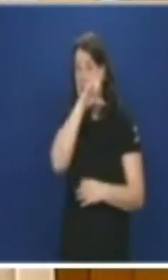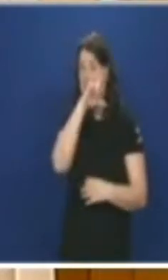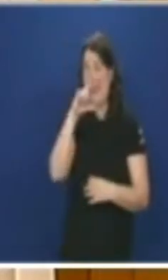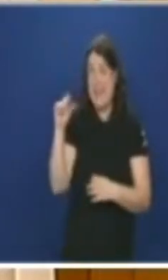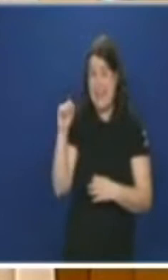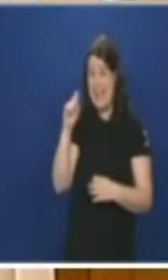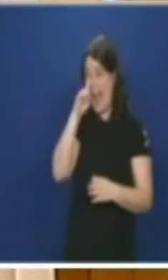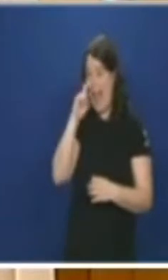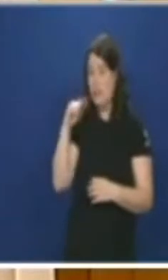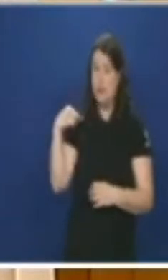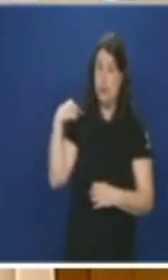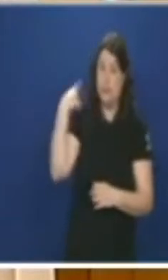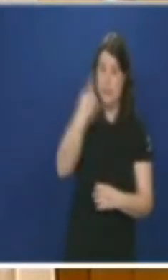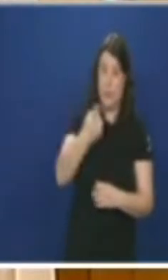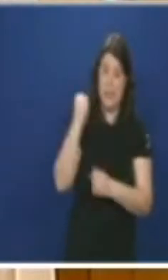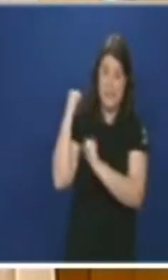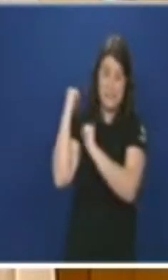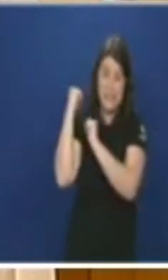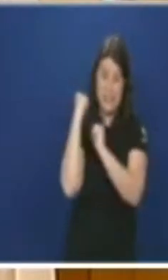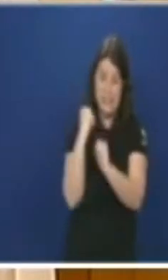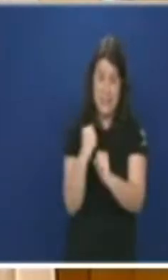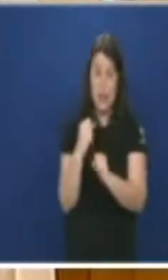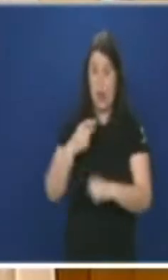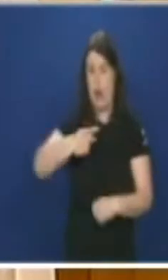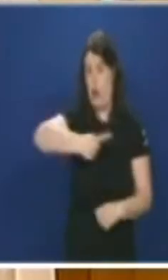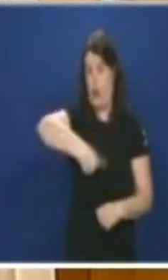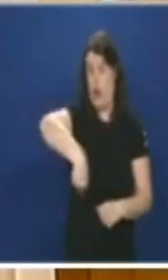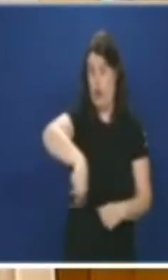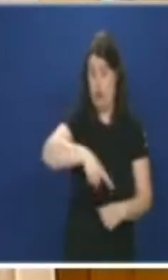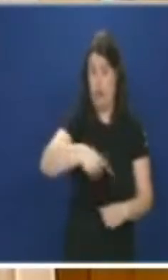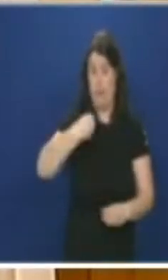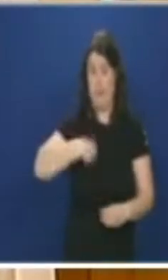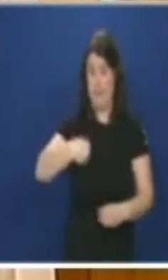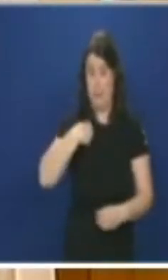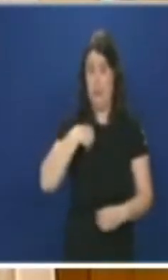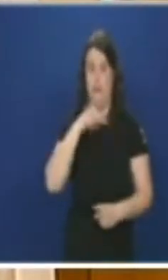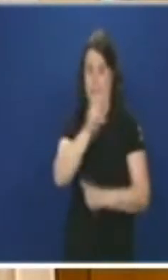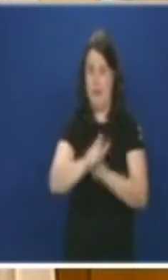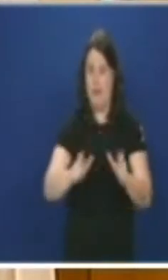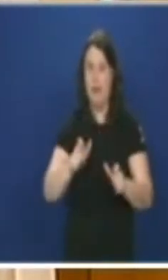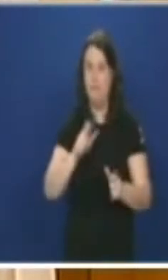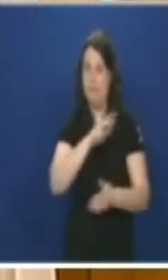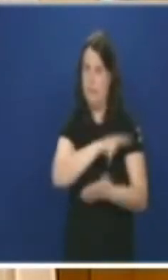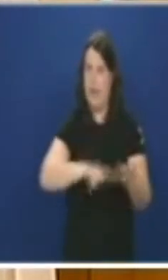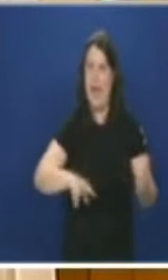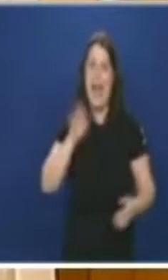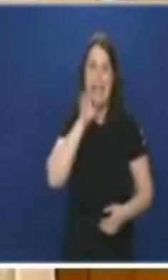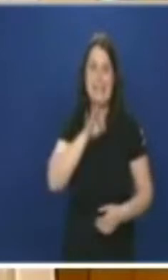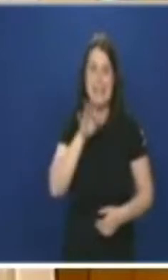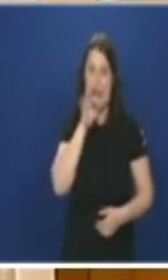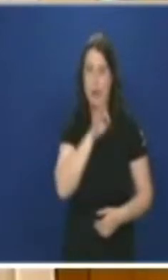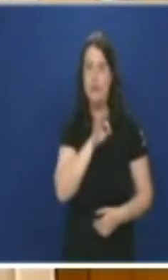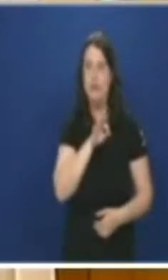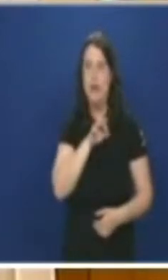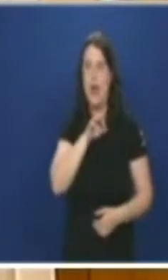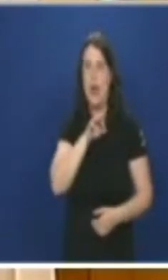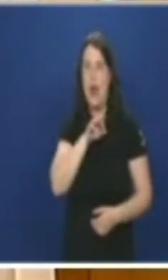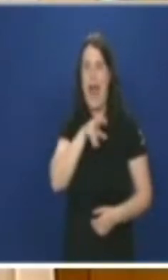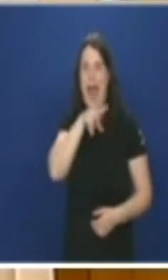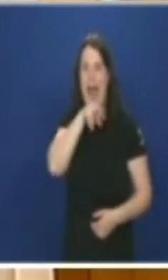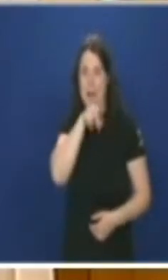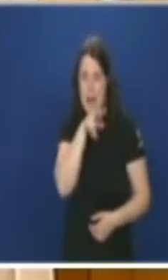despois, nos, os galegos, podamos estar falando de